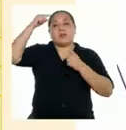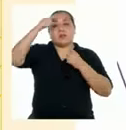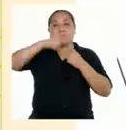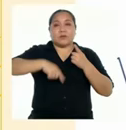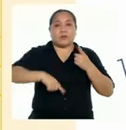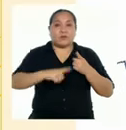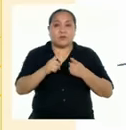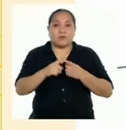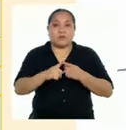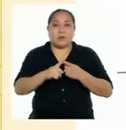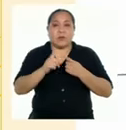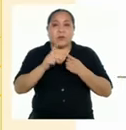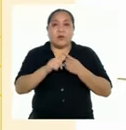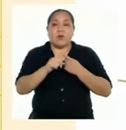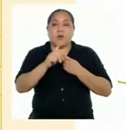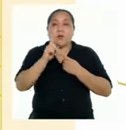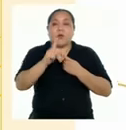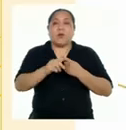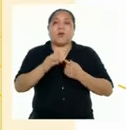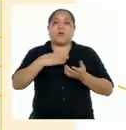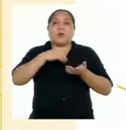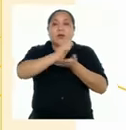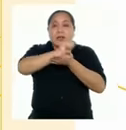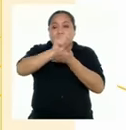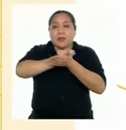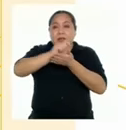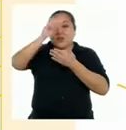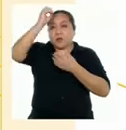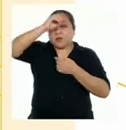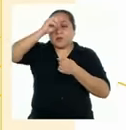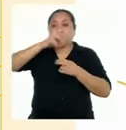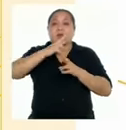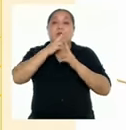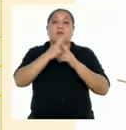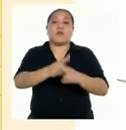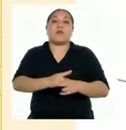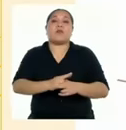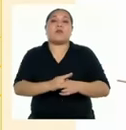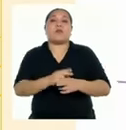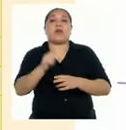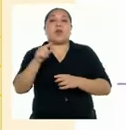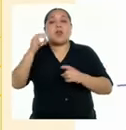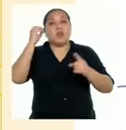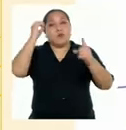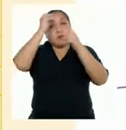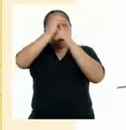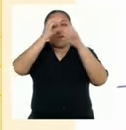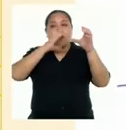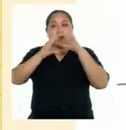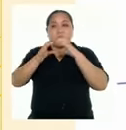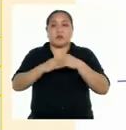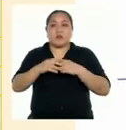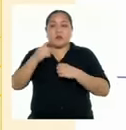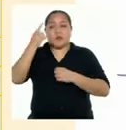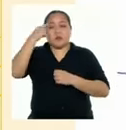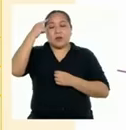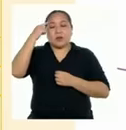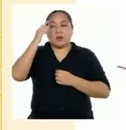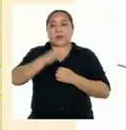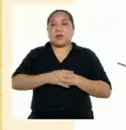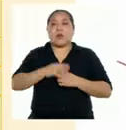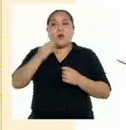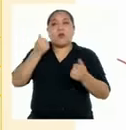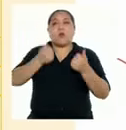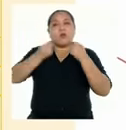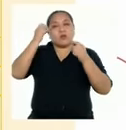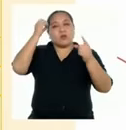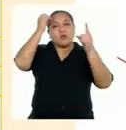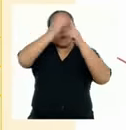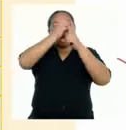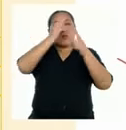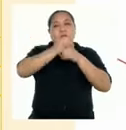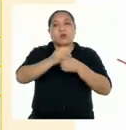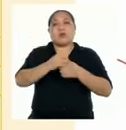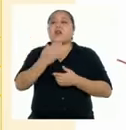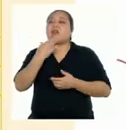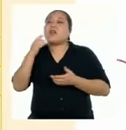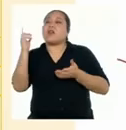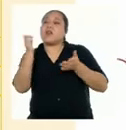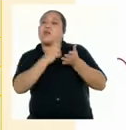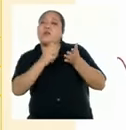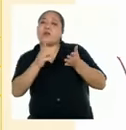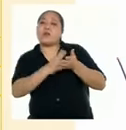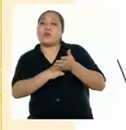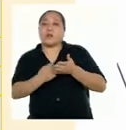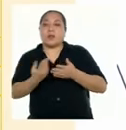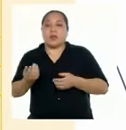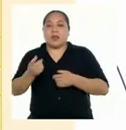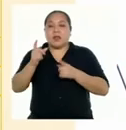son: 1. Mi artículo de opinión responde a la situación comunicativa. Considera el propósito, destinatario, tipo de texto,